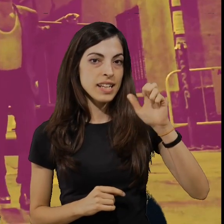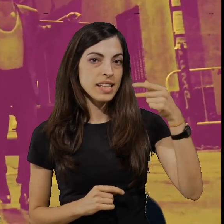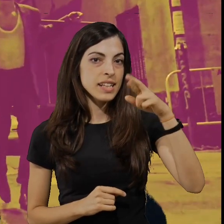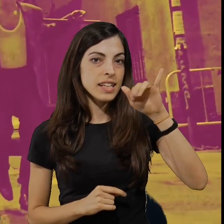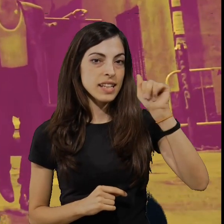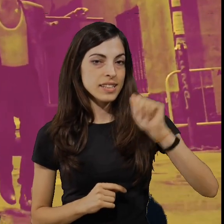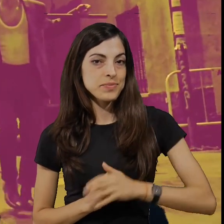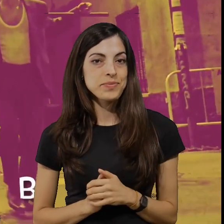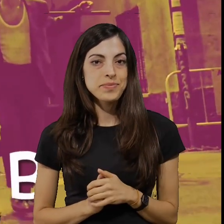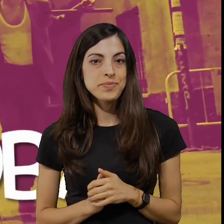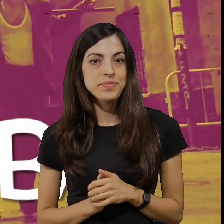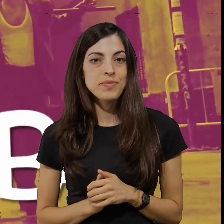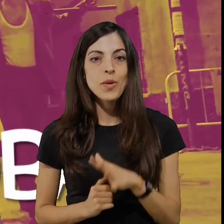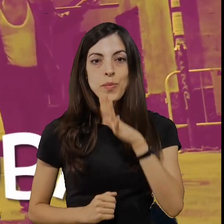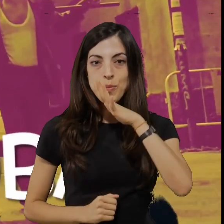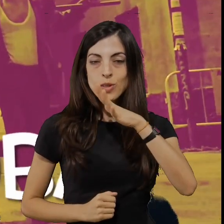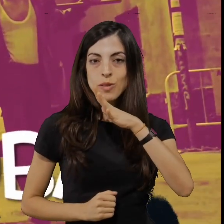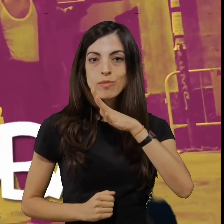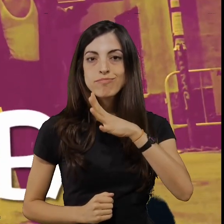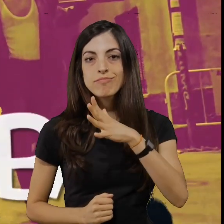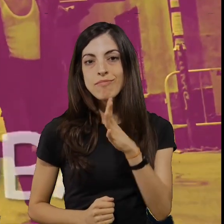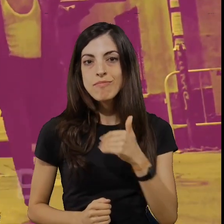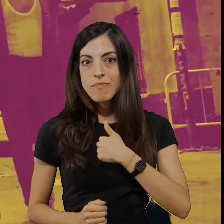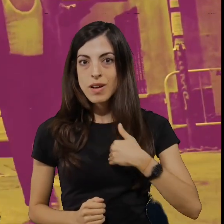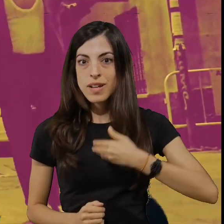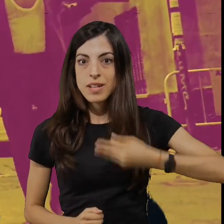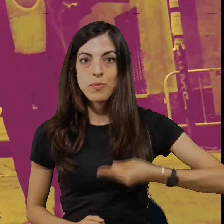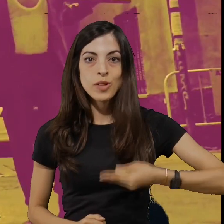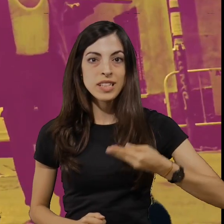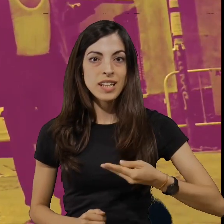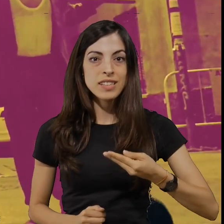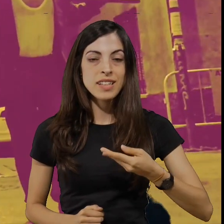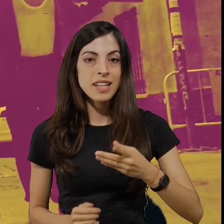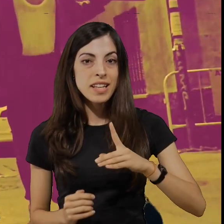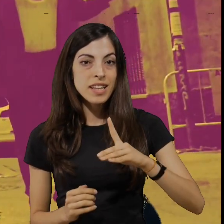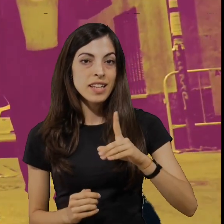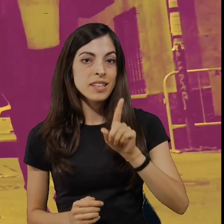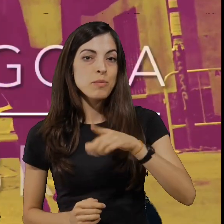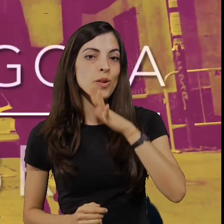transita por lugares oscuros a los que solo Troncoso ha sabido sacar toda su luminosidad.